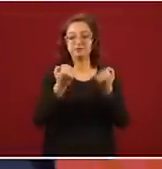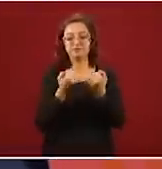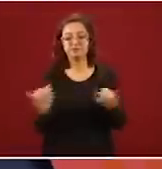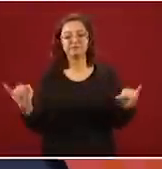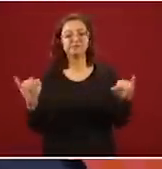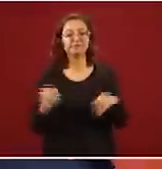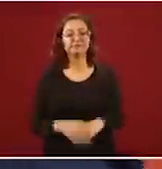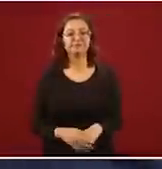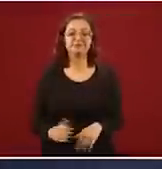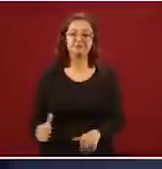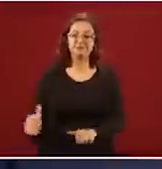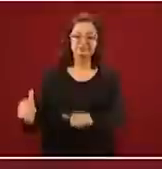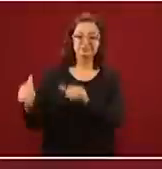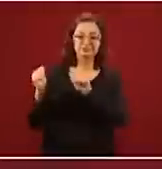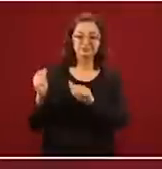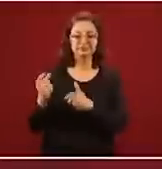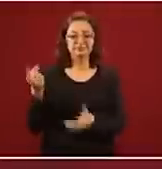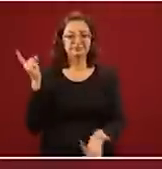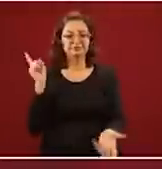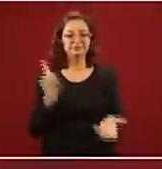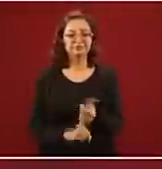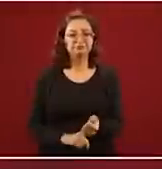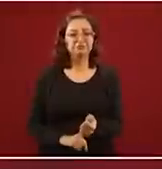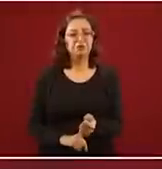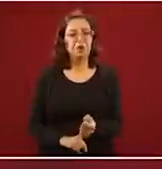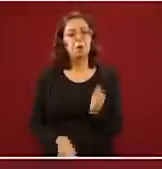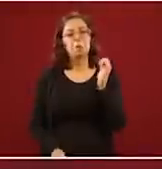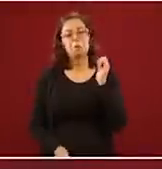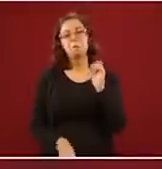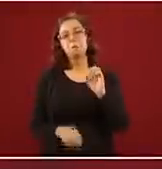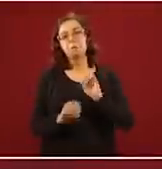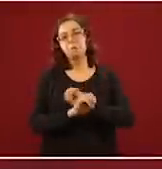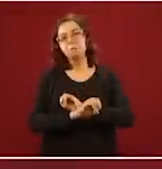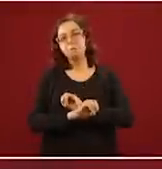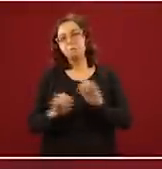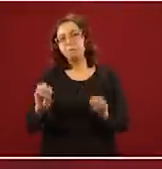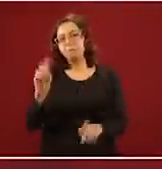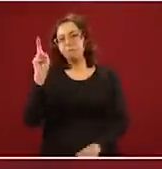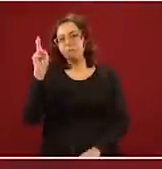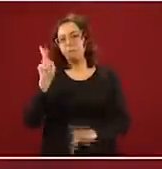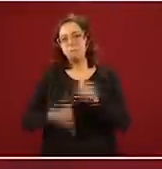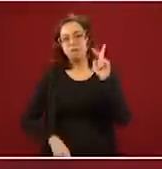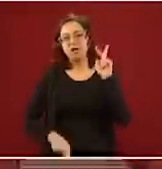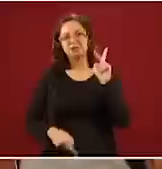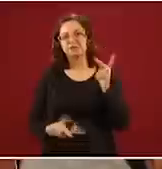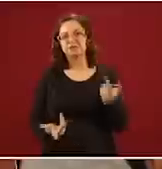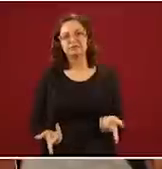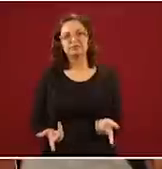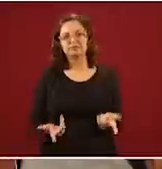adentro es obra negra y se abandonó.